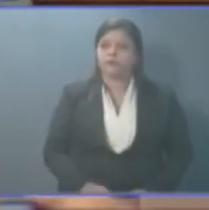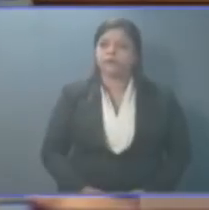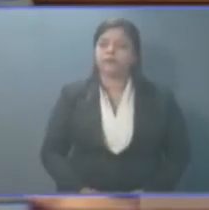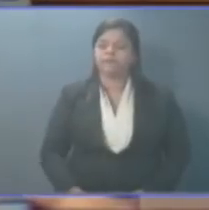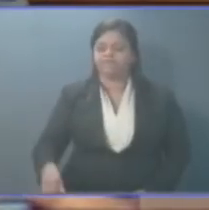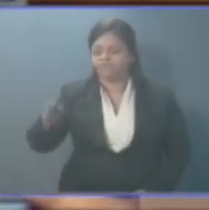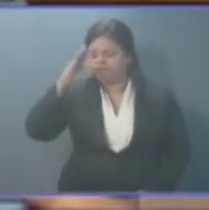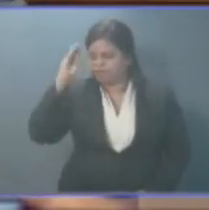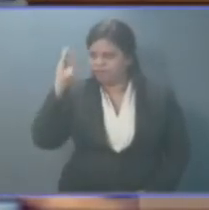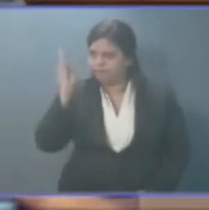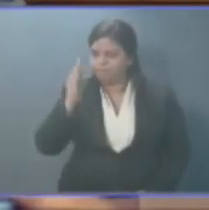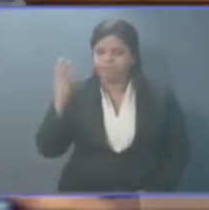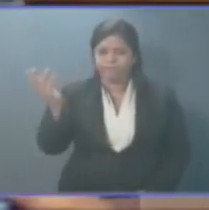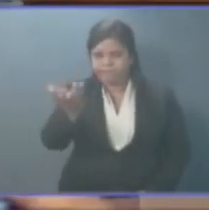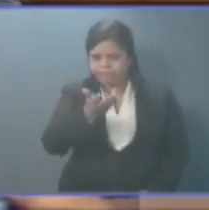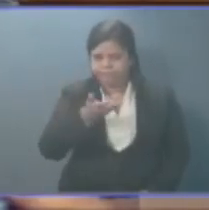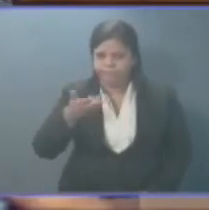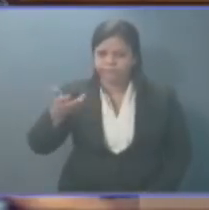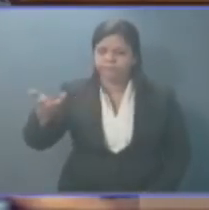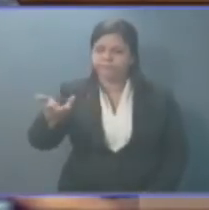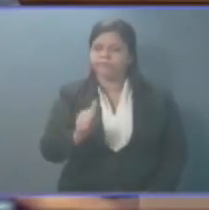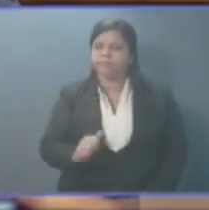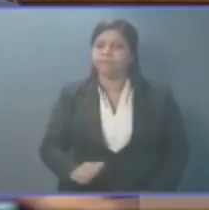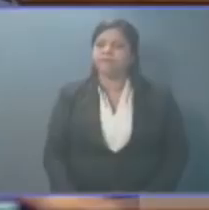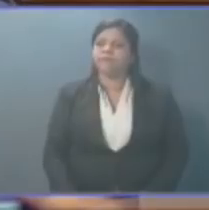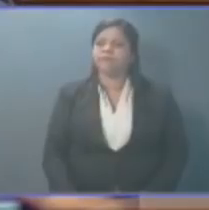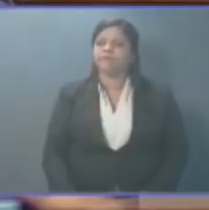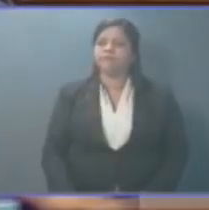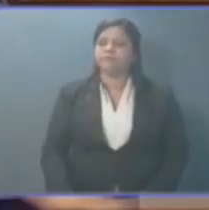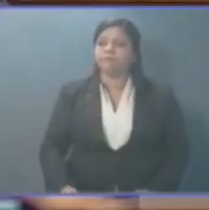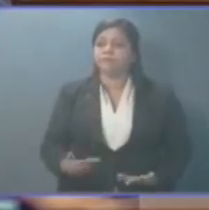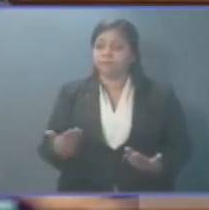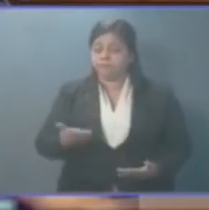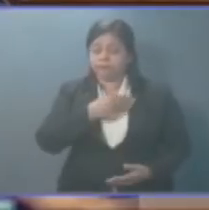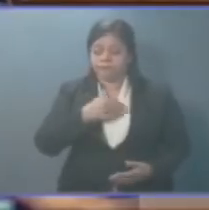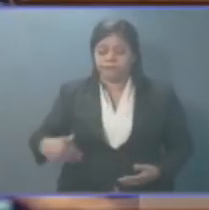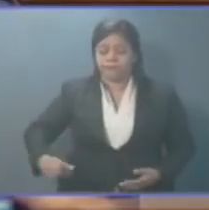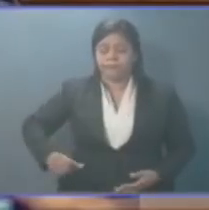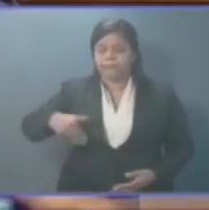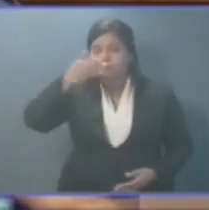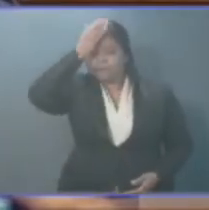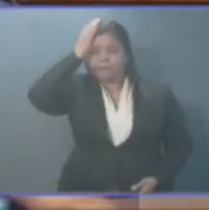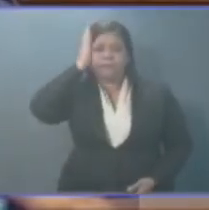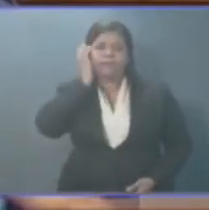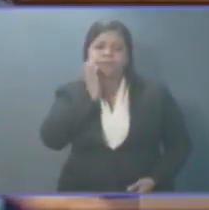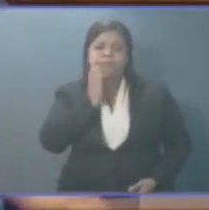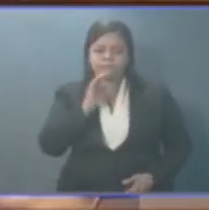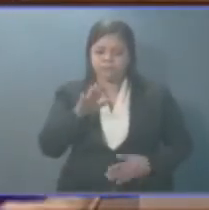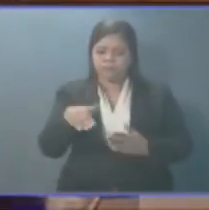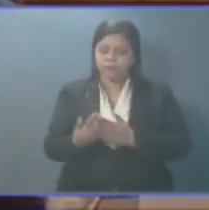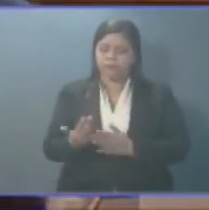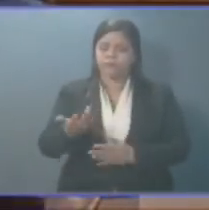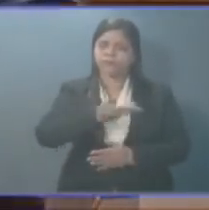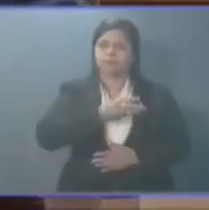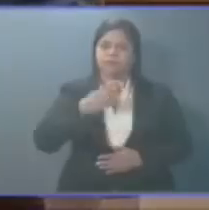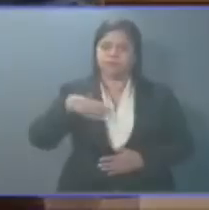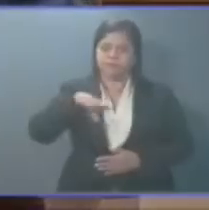Un saludo muy fraternal de parte del presidente de la República, Nayib Bukele, y todo nuestro Consejo de Ministros.